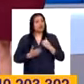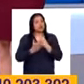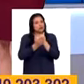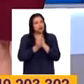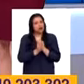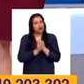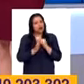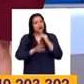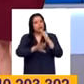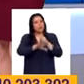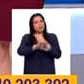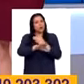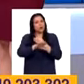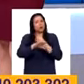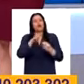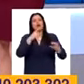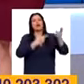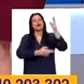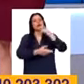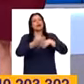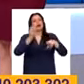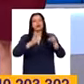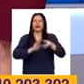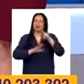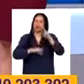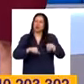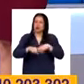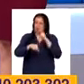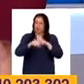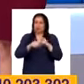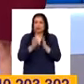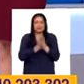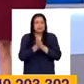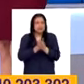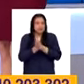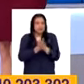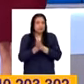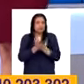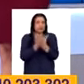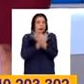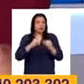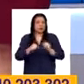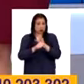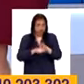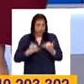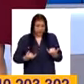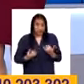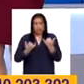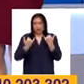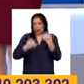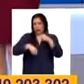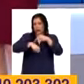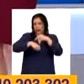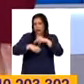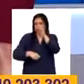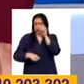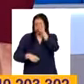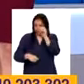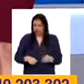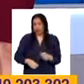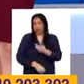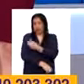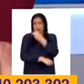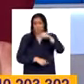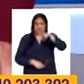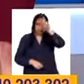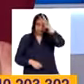a poco a volver a una normalidad tan ansiada. Esa es la circunstancia actual de la vacunación en nuestro país. Sin duda